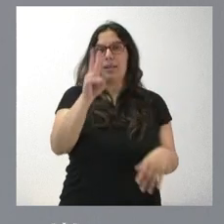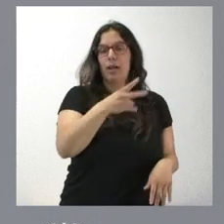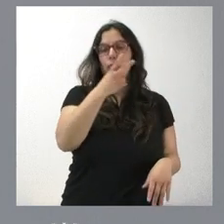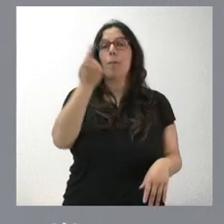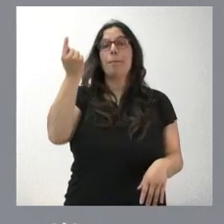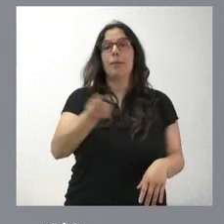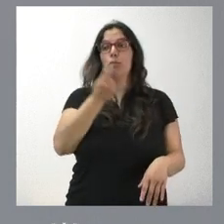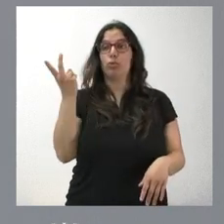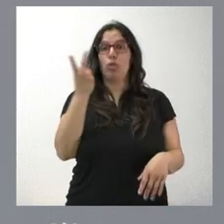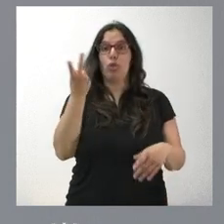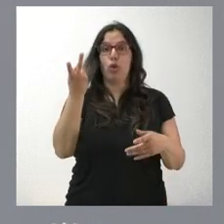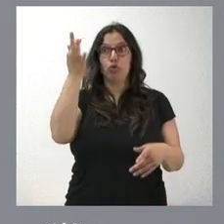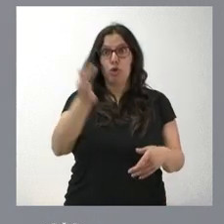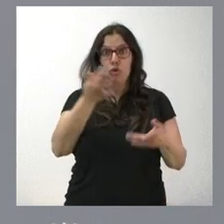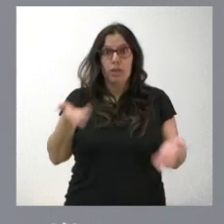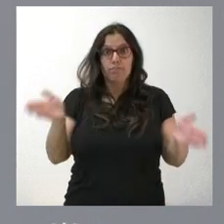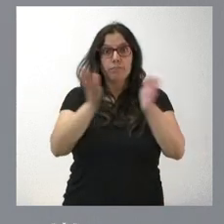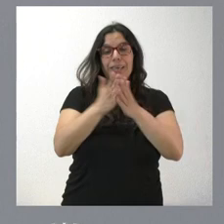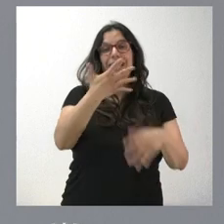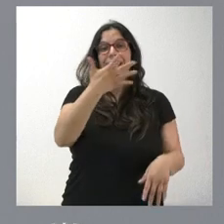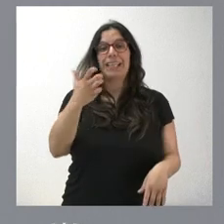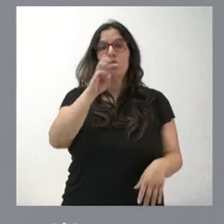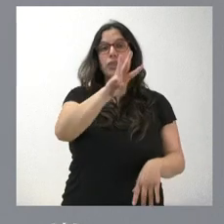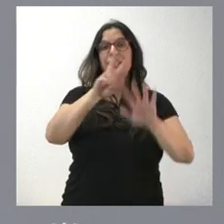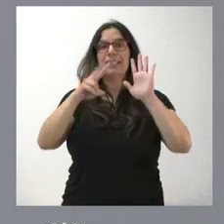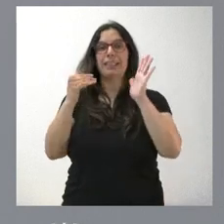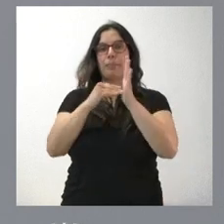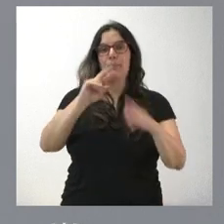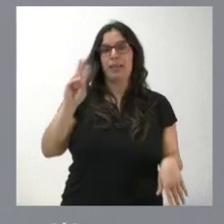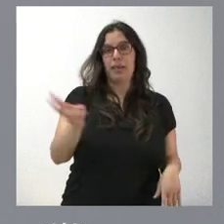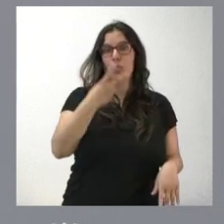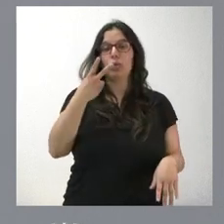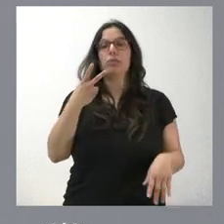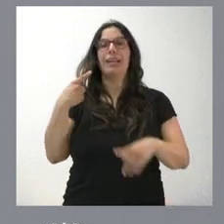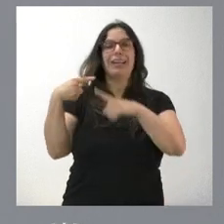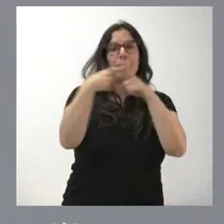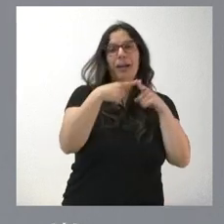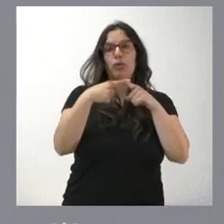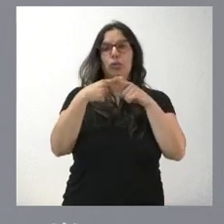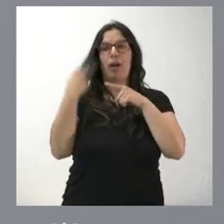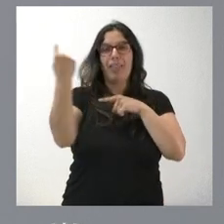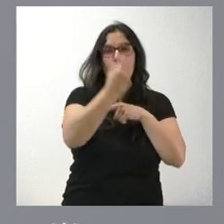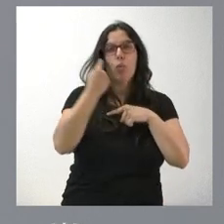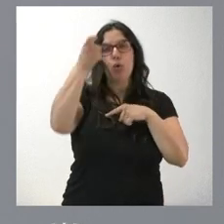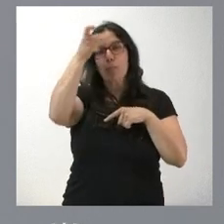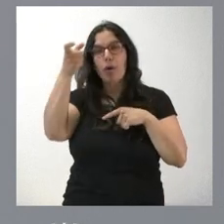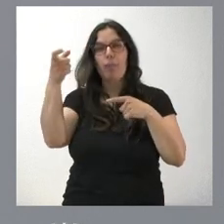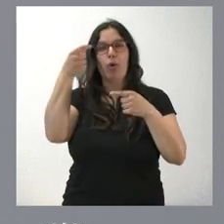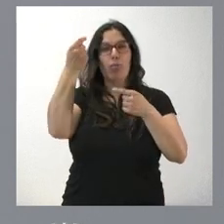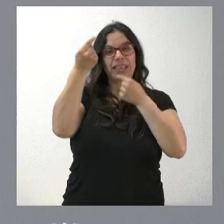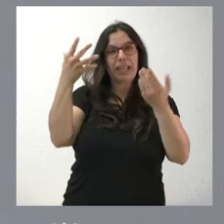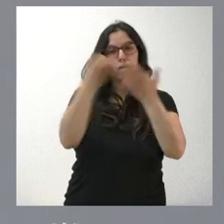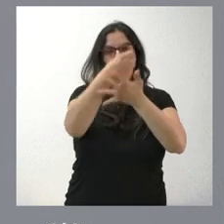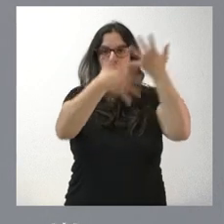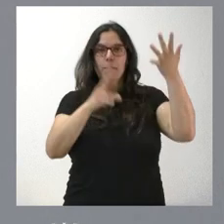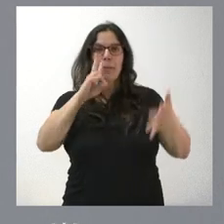presupuesto total, como les digo, es de 537,000 euros. La distribución y el detalle en cada uno de los municipios lo tienen ustedes aquí. Se ha